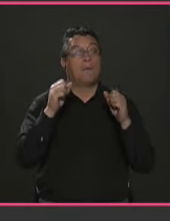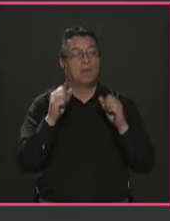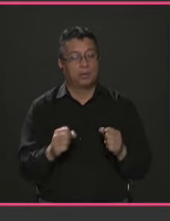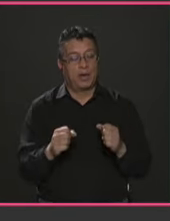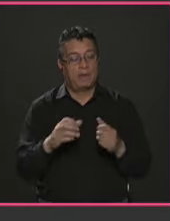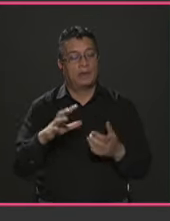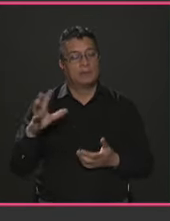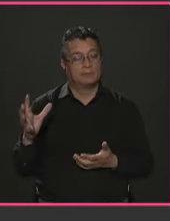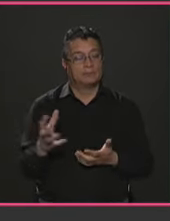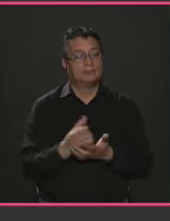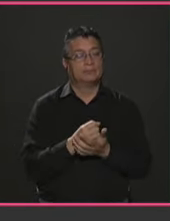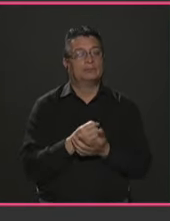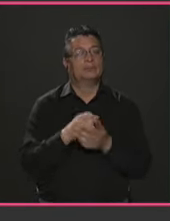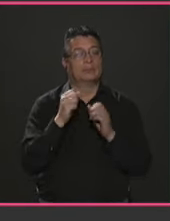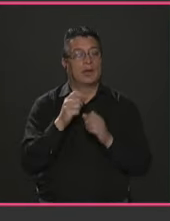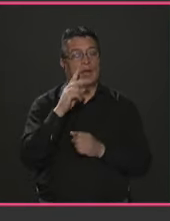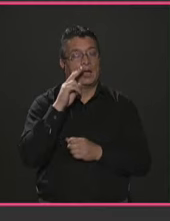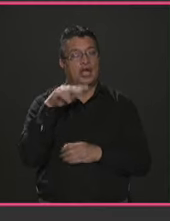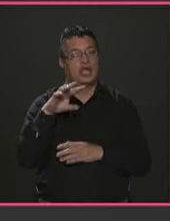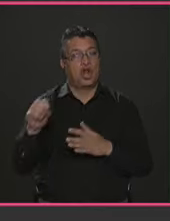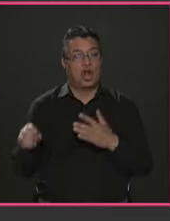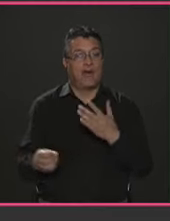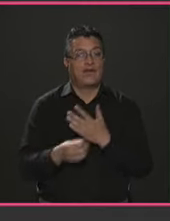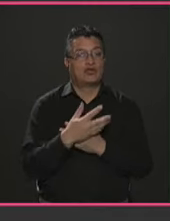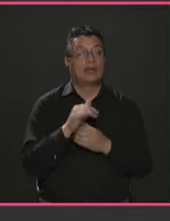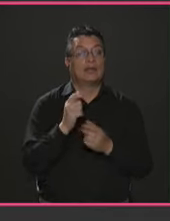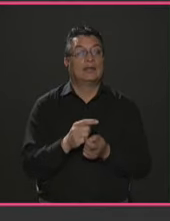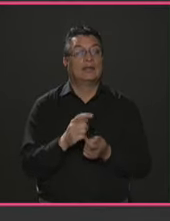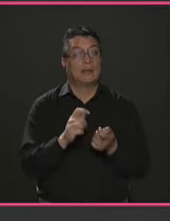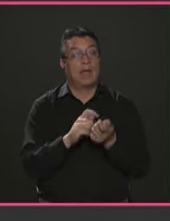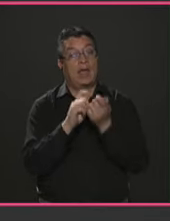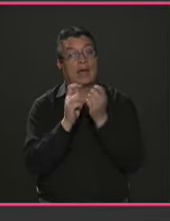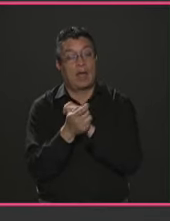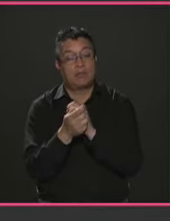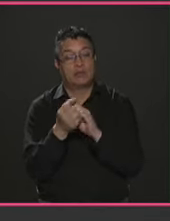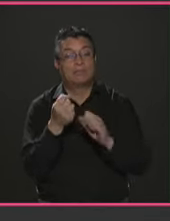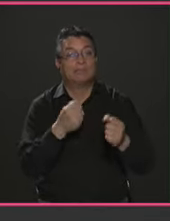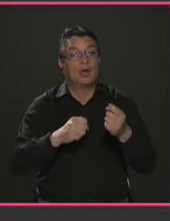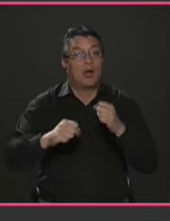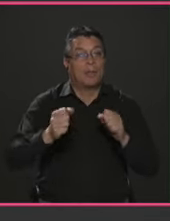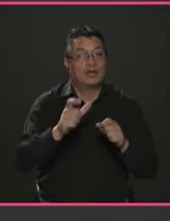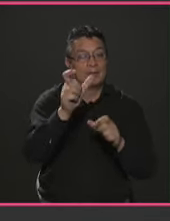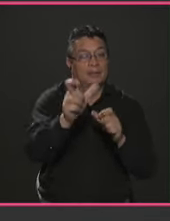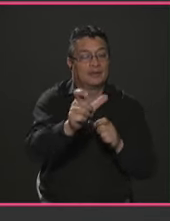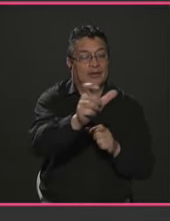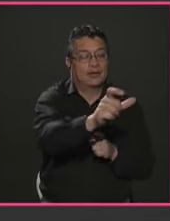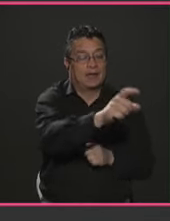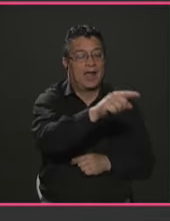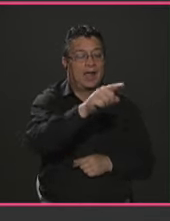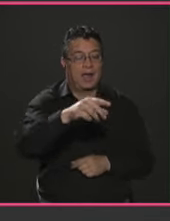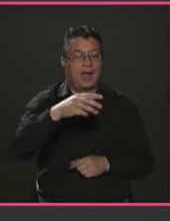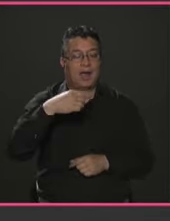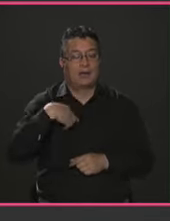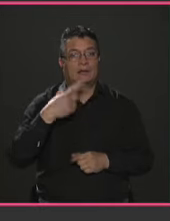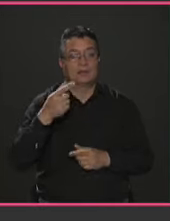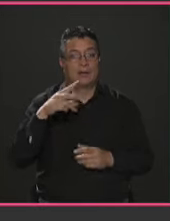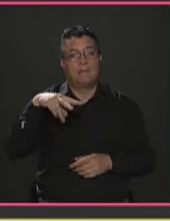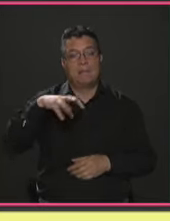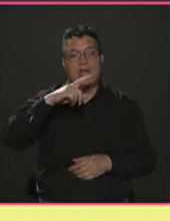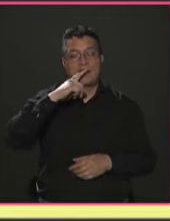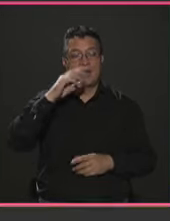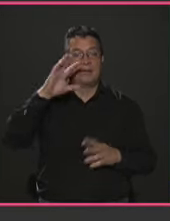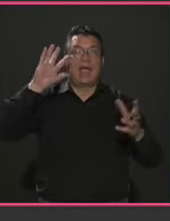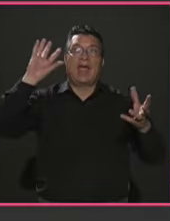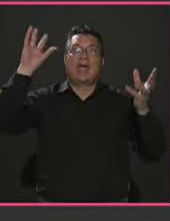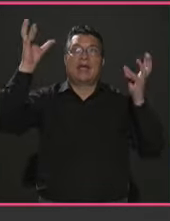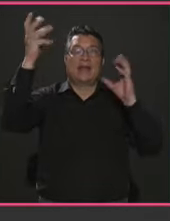alcanzar pueden lograr innovación y cambio de comportamiento que pueden ayudarnos a alcanzar las metas climáticas que